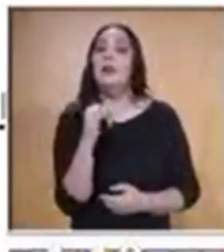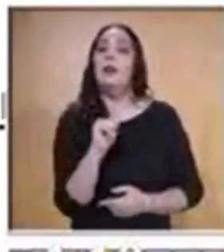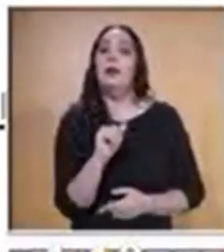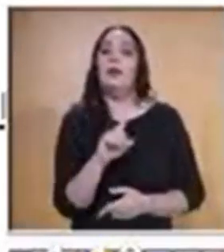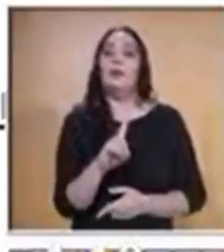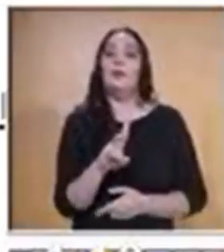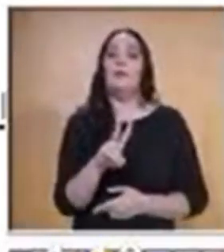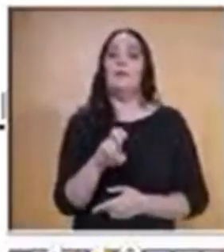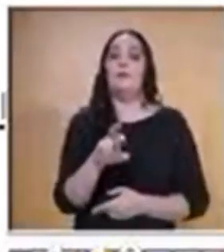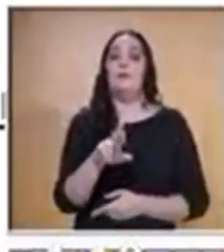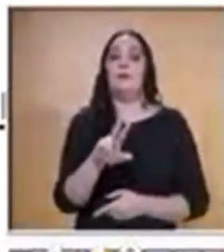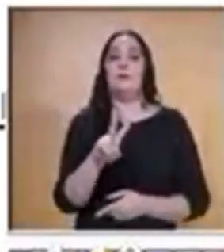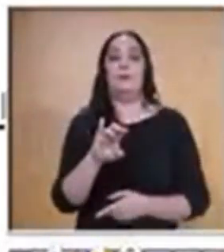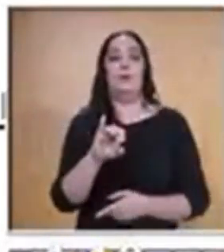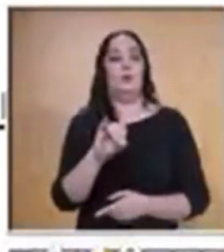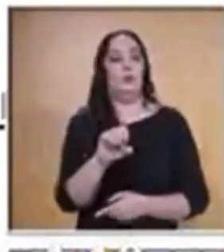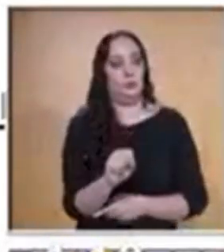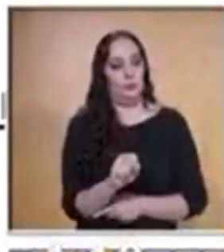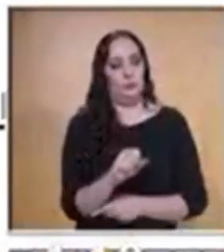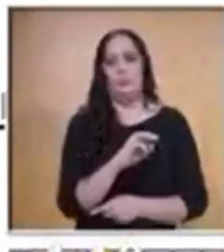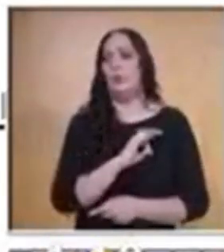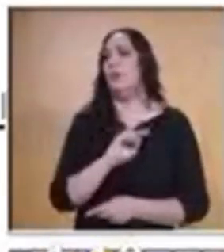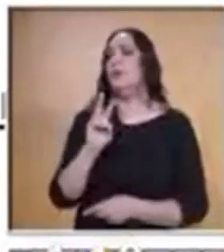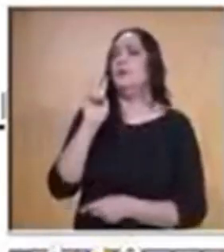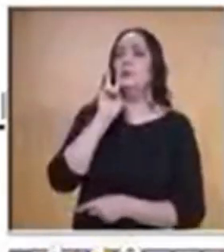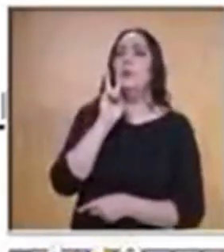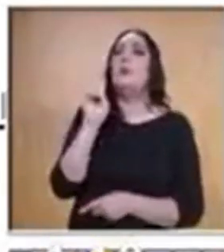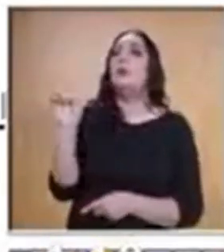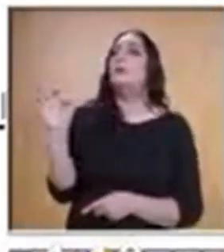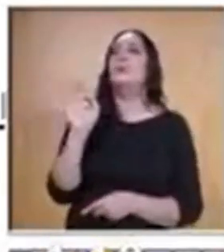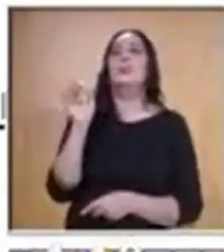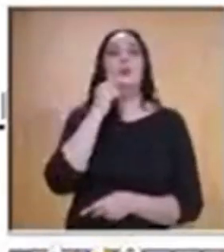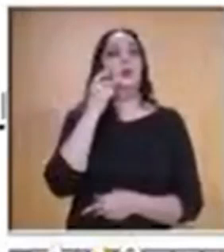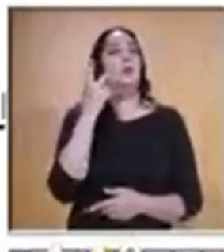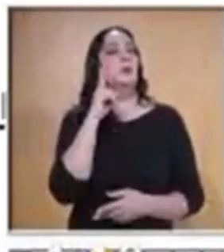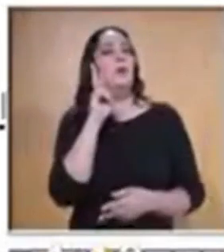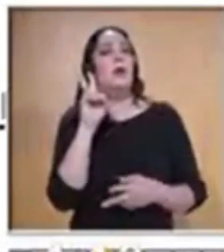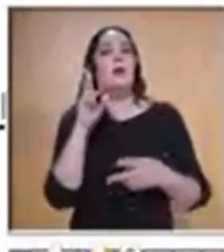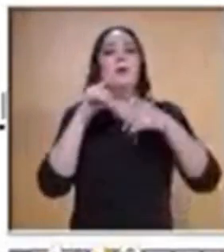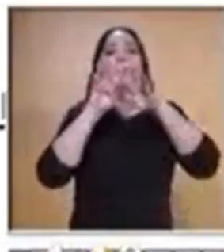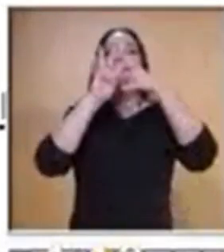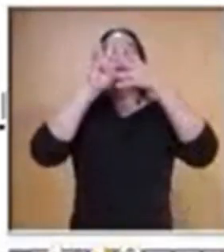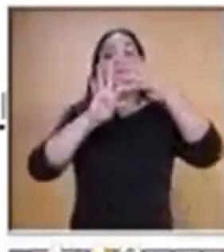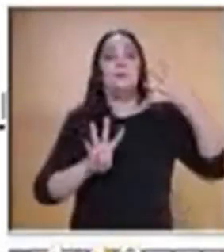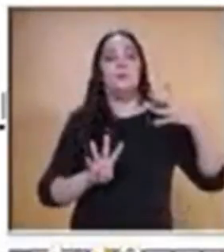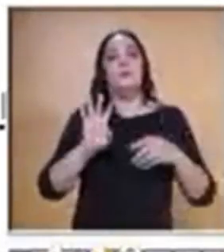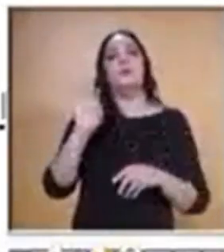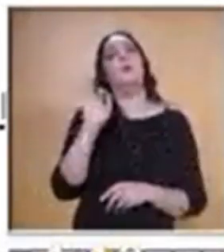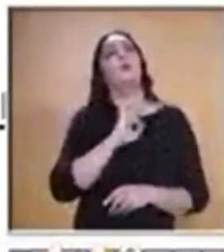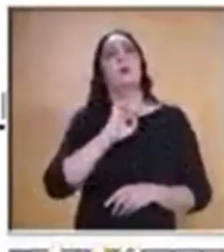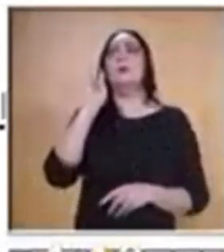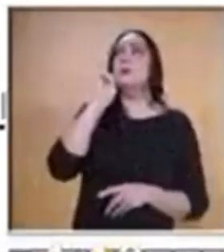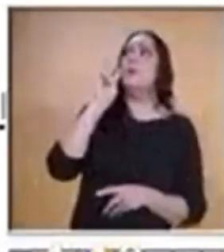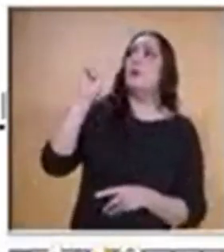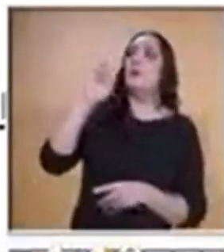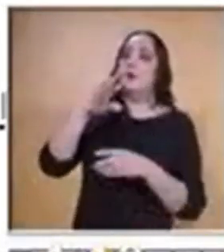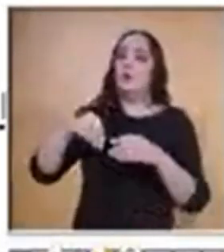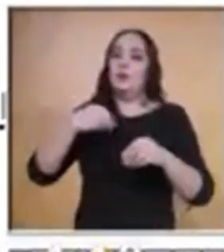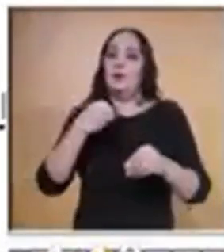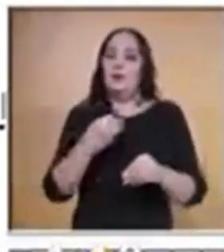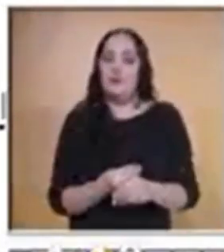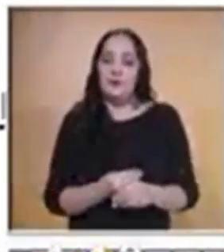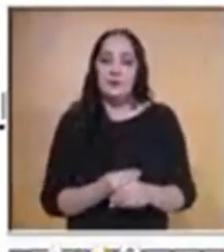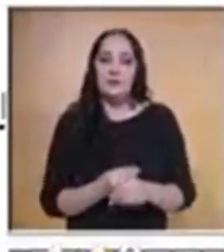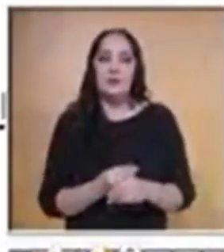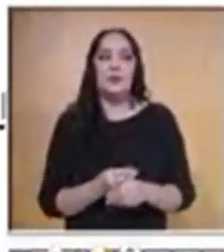tabla, puedes ver nuestro programa en las plataformas digitales o bien puedes investigarlo tú también. Hay que recordar que es